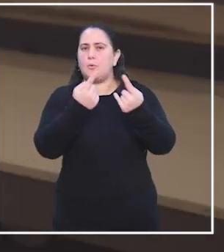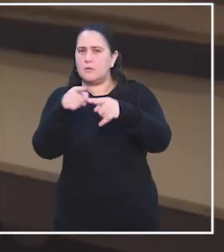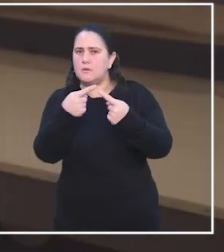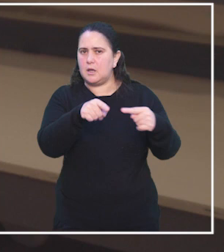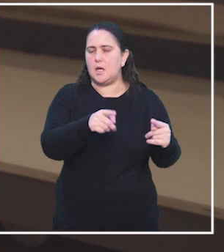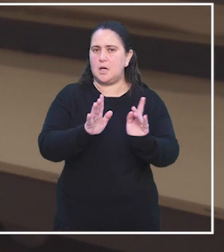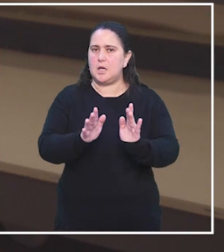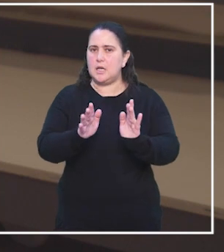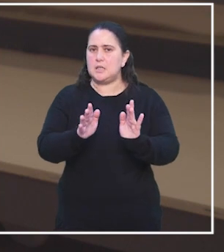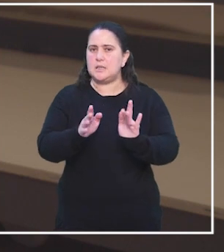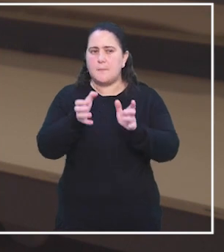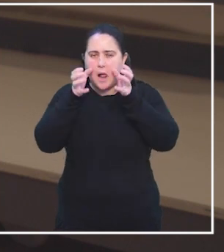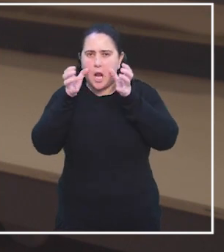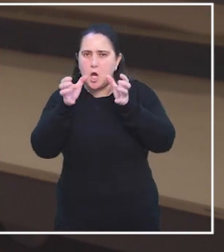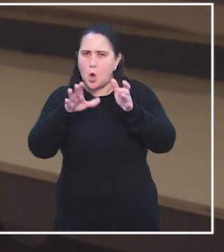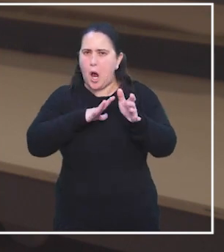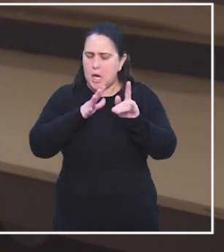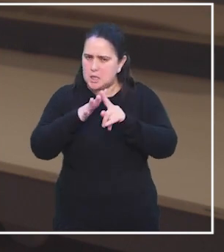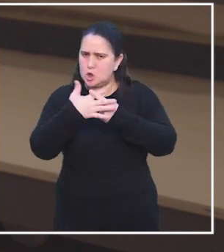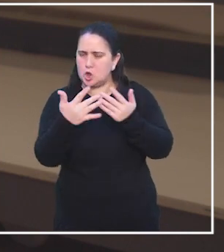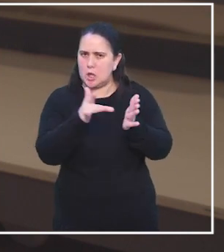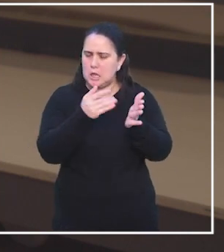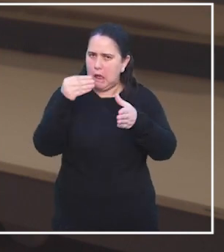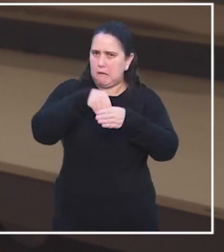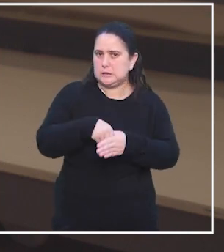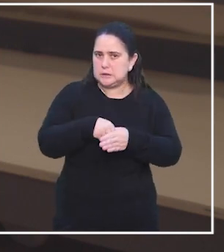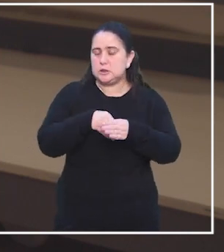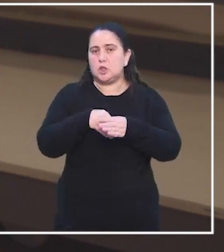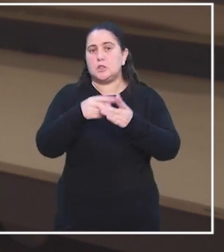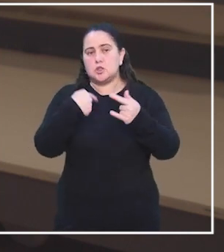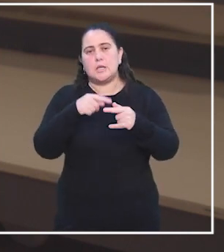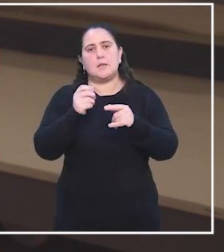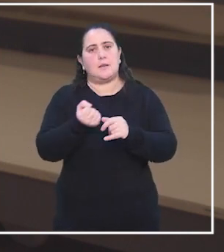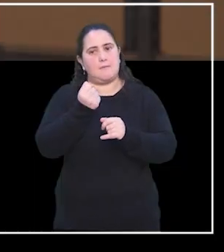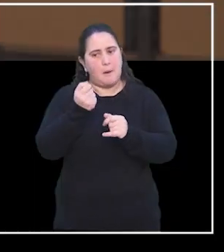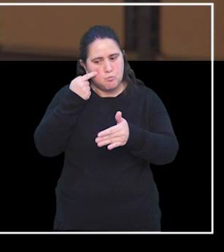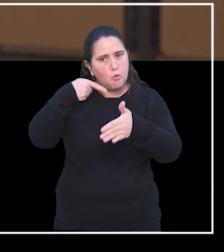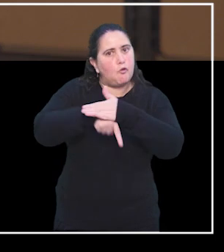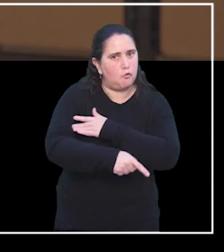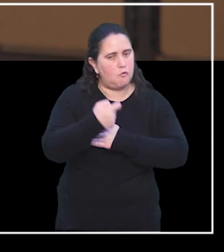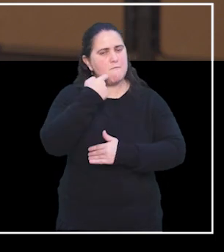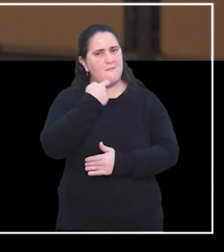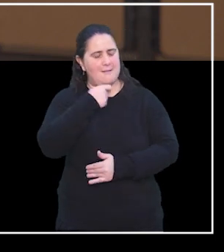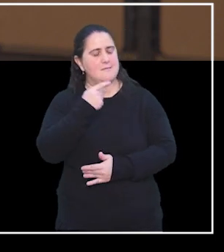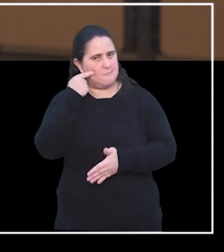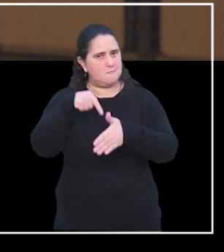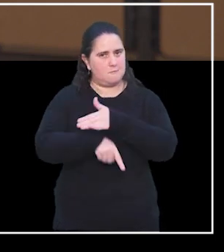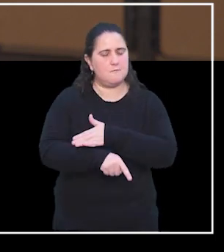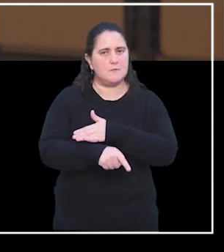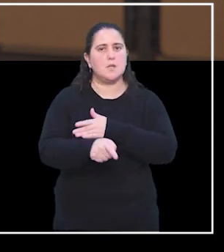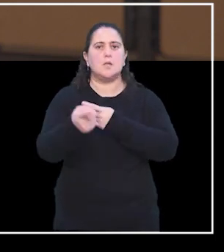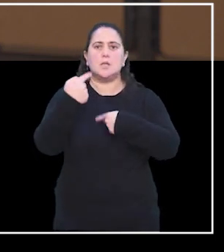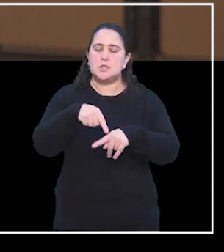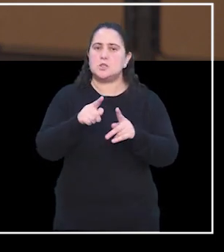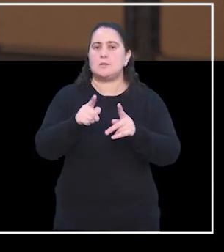distintos peligros del entorno digital debería ser más profunda. Y bueno,